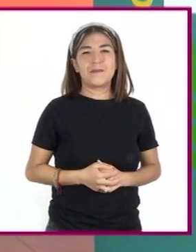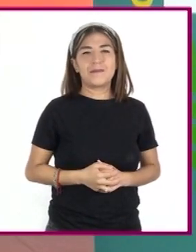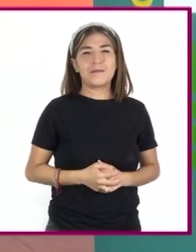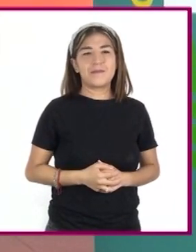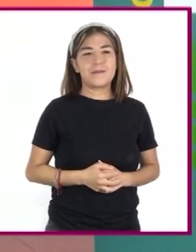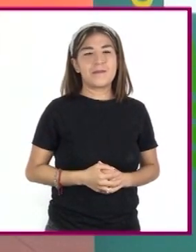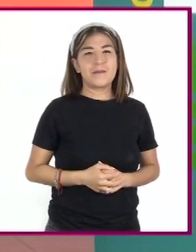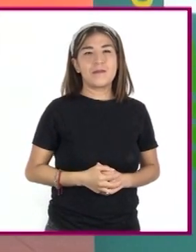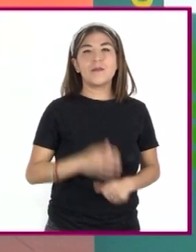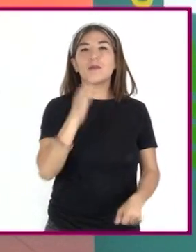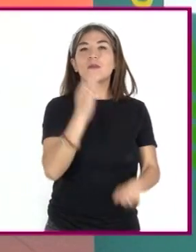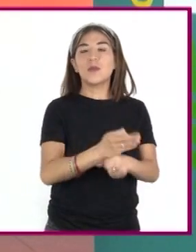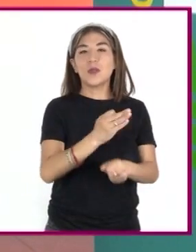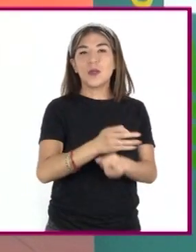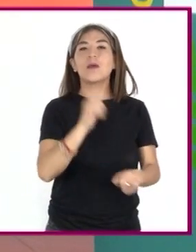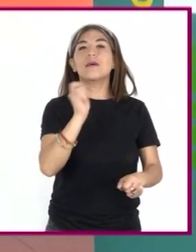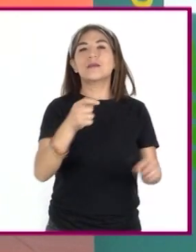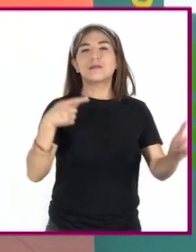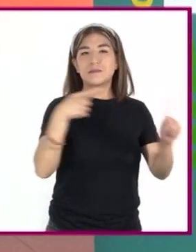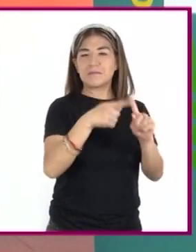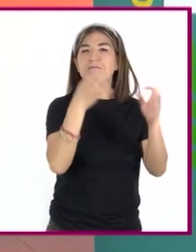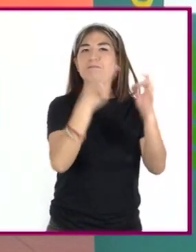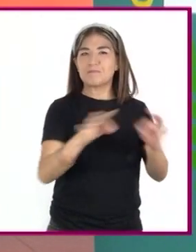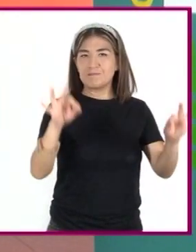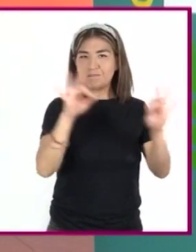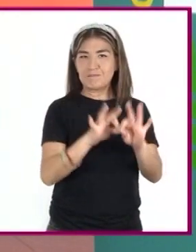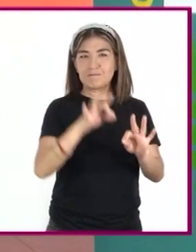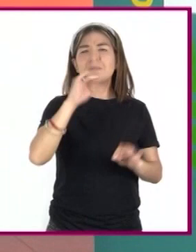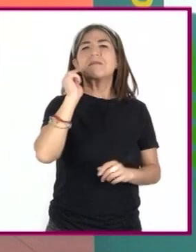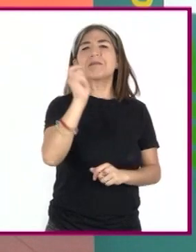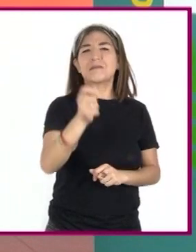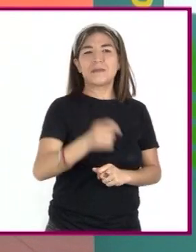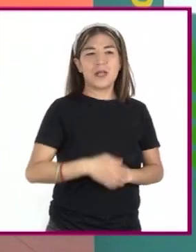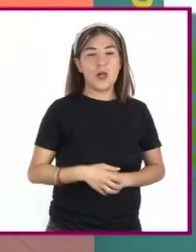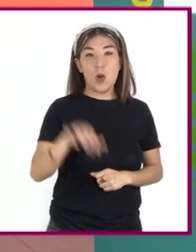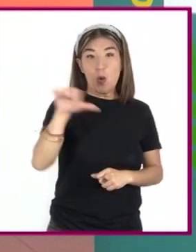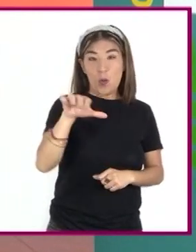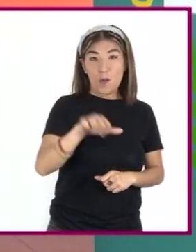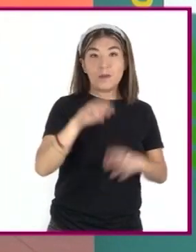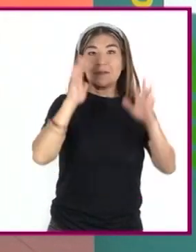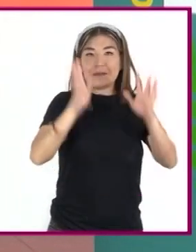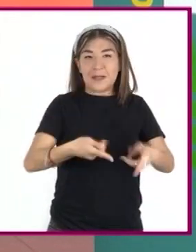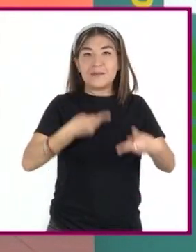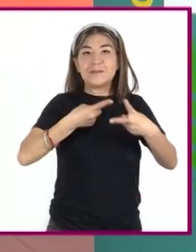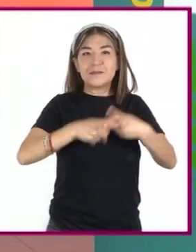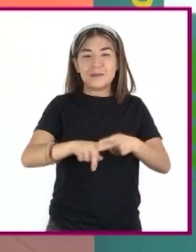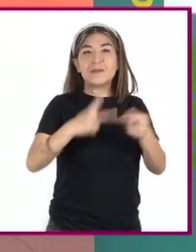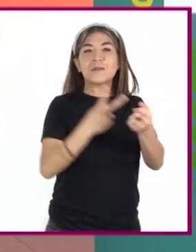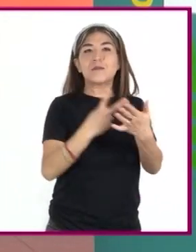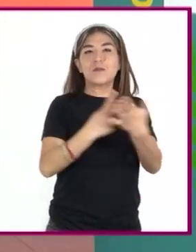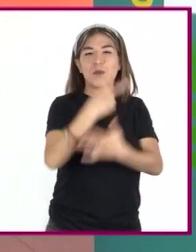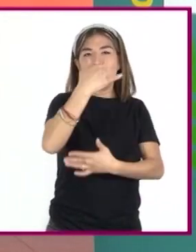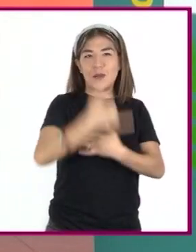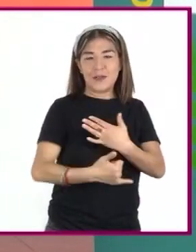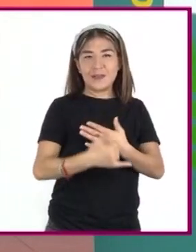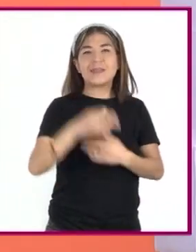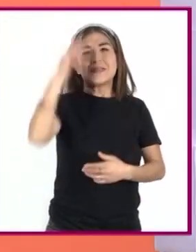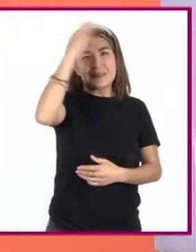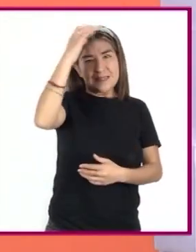Ha llegado un momento muy importante y es que hoy daremos inicio al proyecto de ciencia